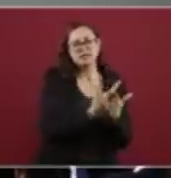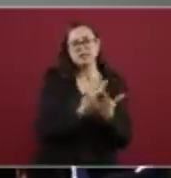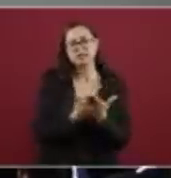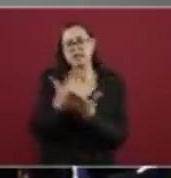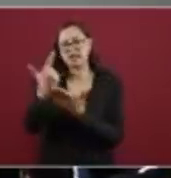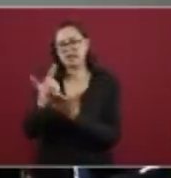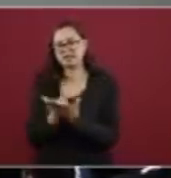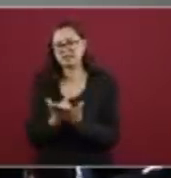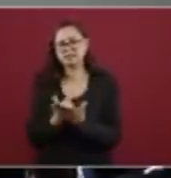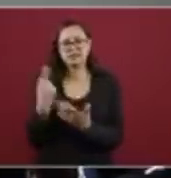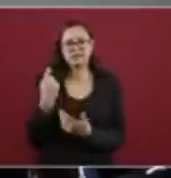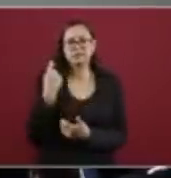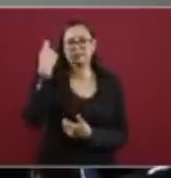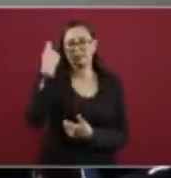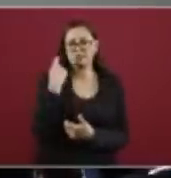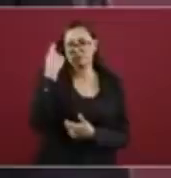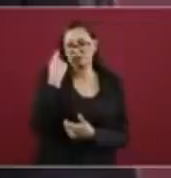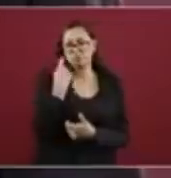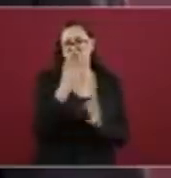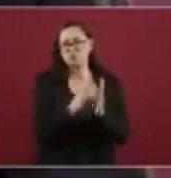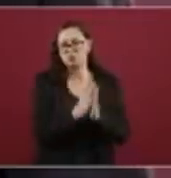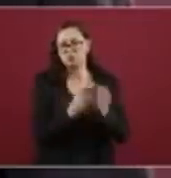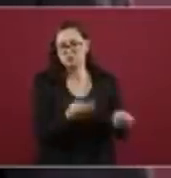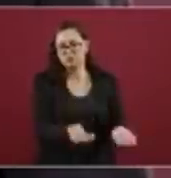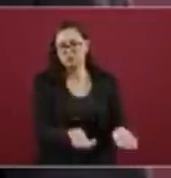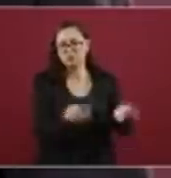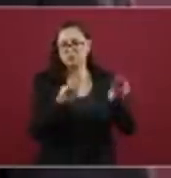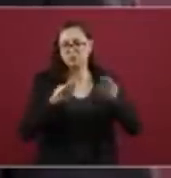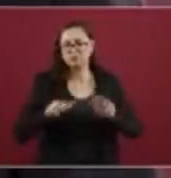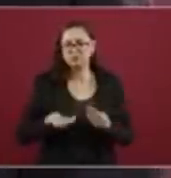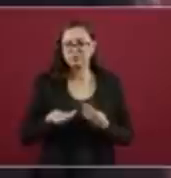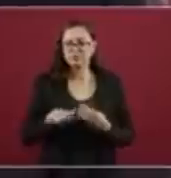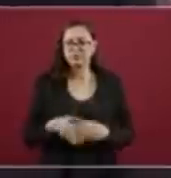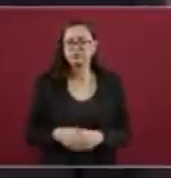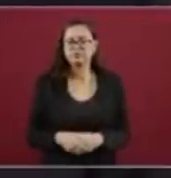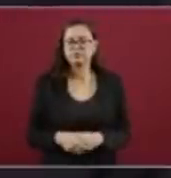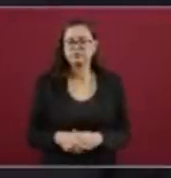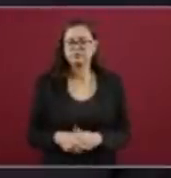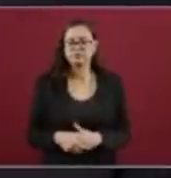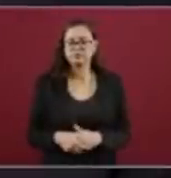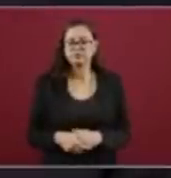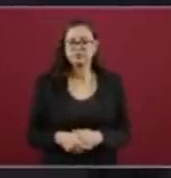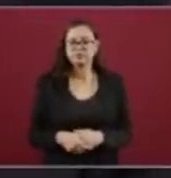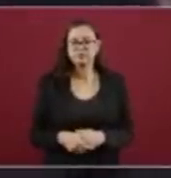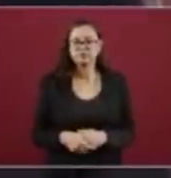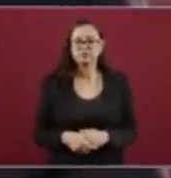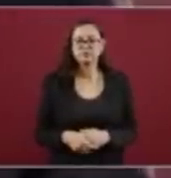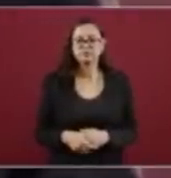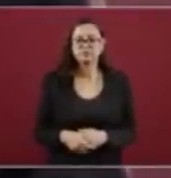que utilizan para pagar las pensiones y tuvimos un porcentaje